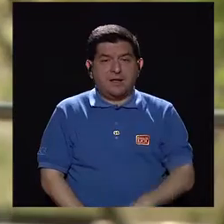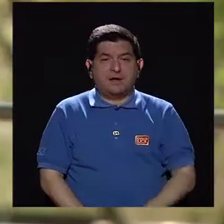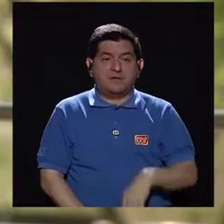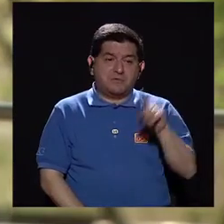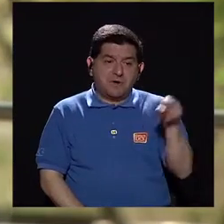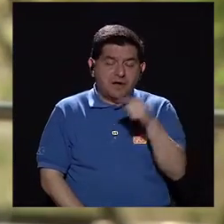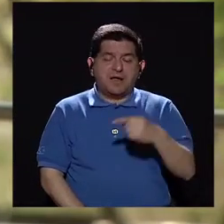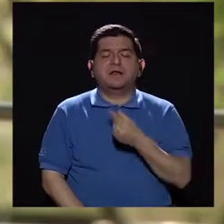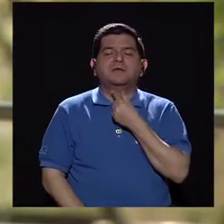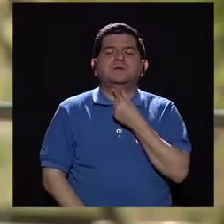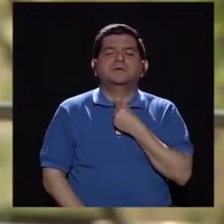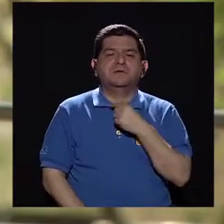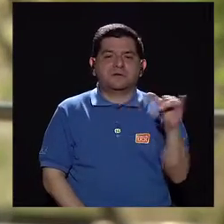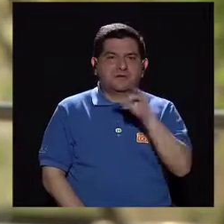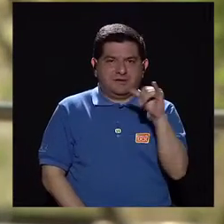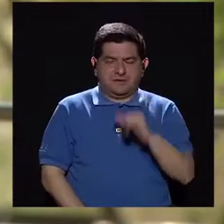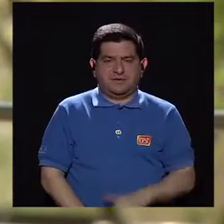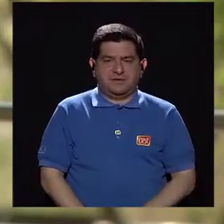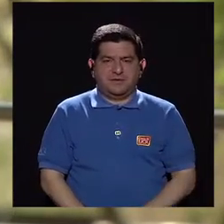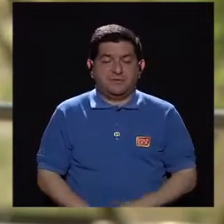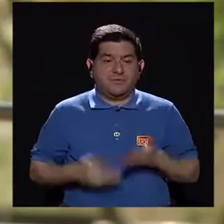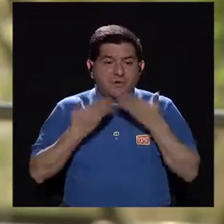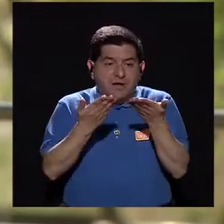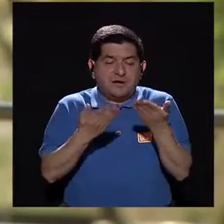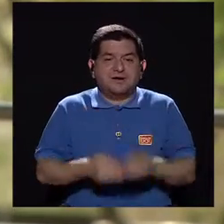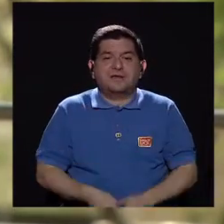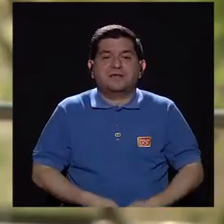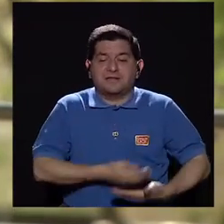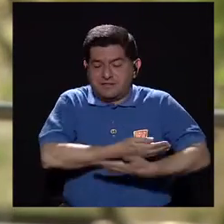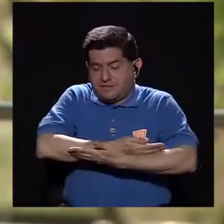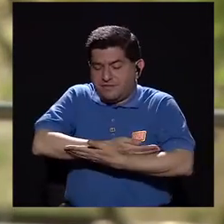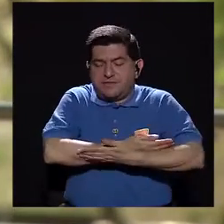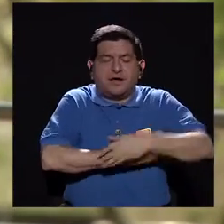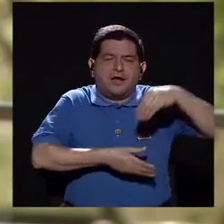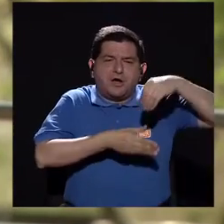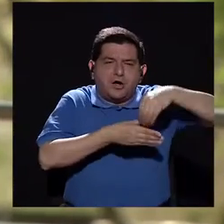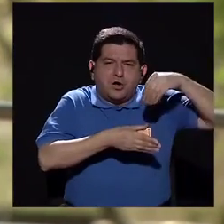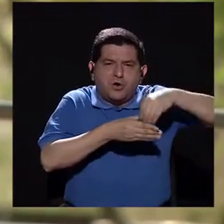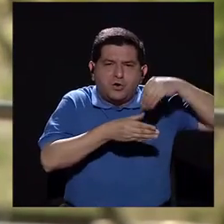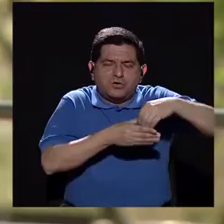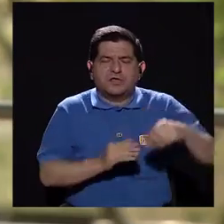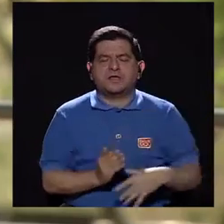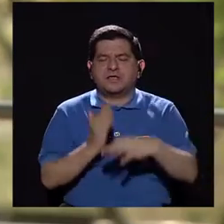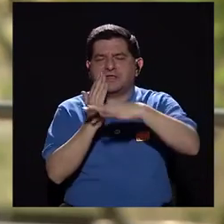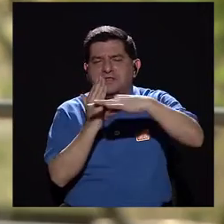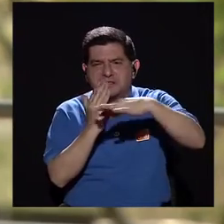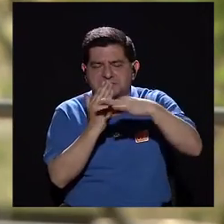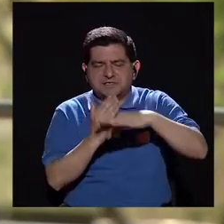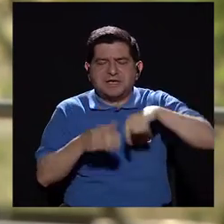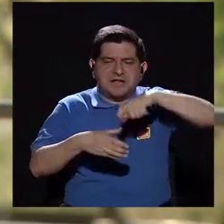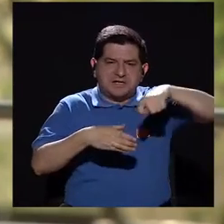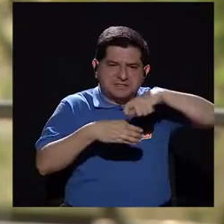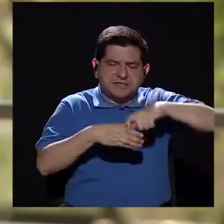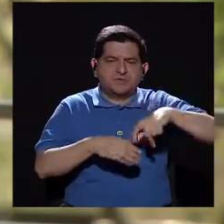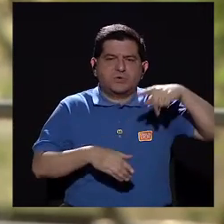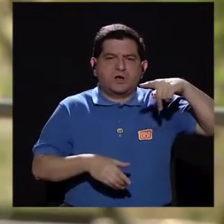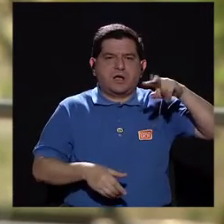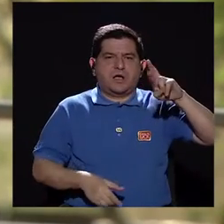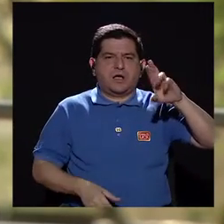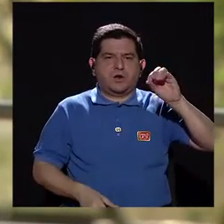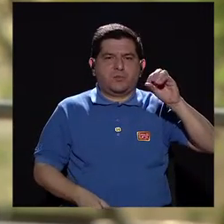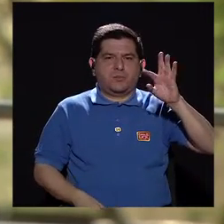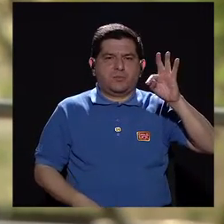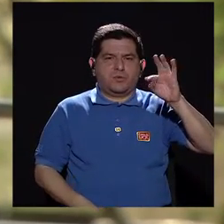agua que le va a quitar la sed al bebé, sino que está también proveyéndole al bebé la proteína, la grasa y las azúcares que el